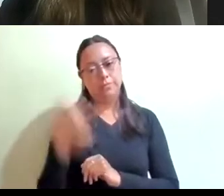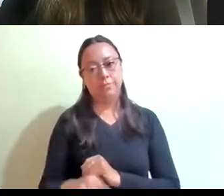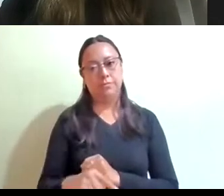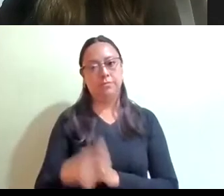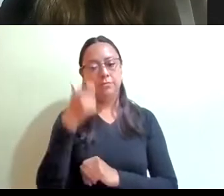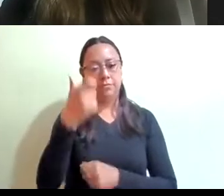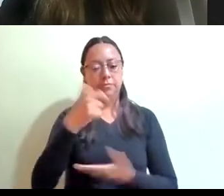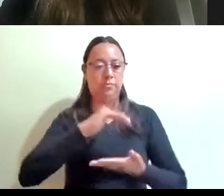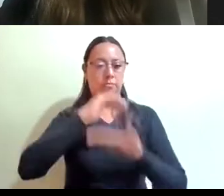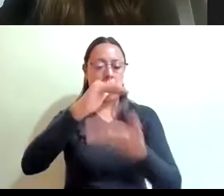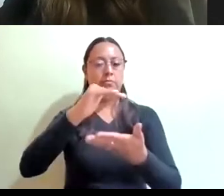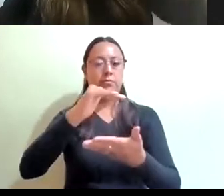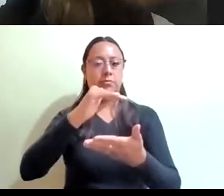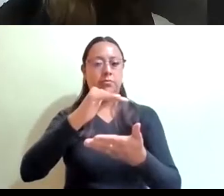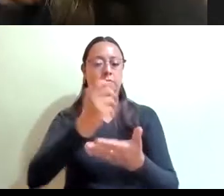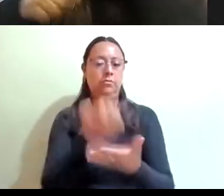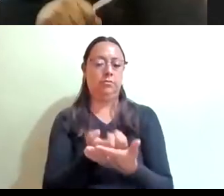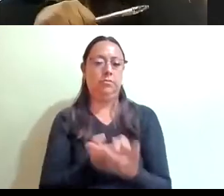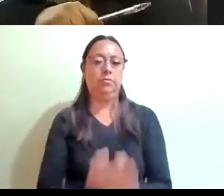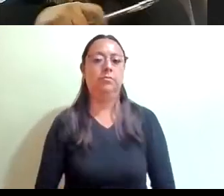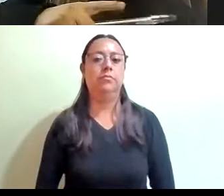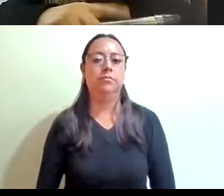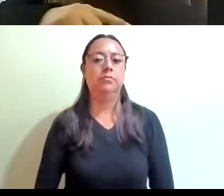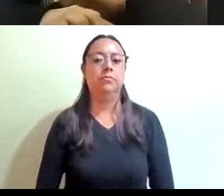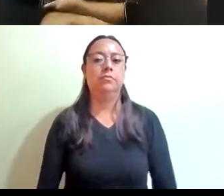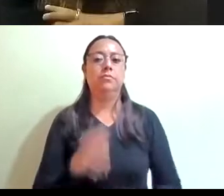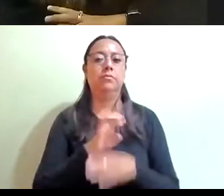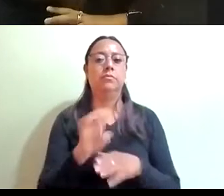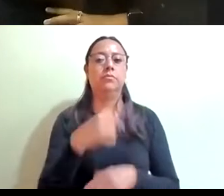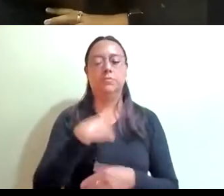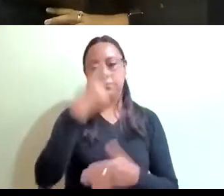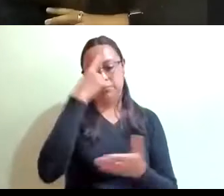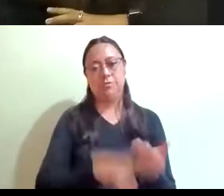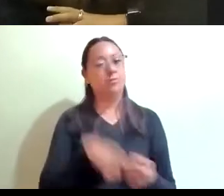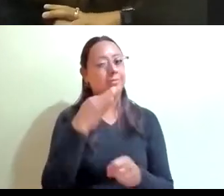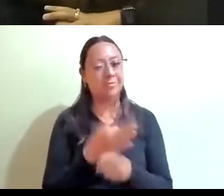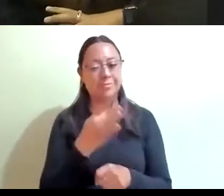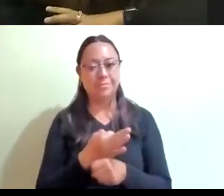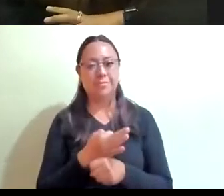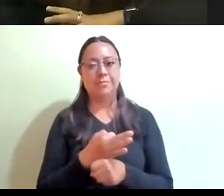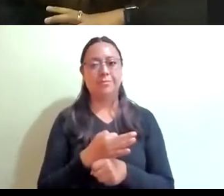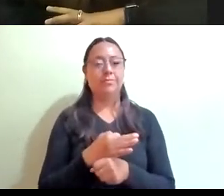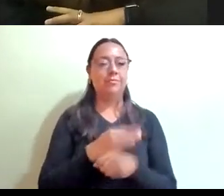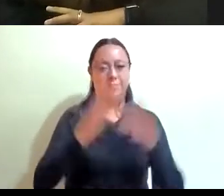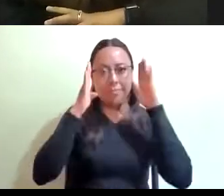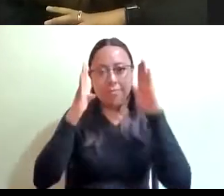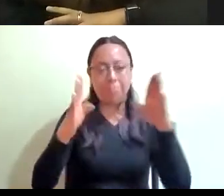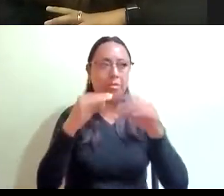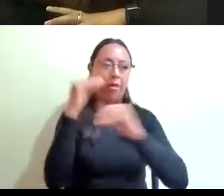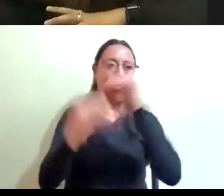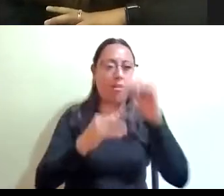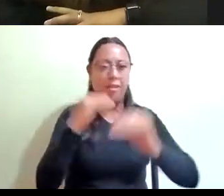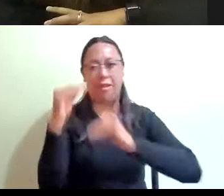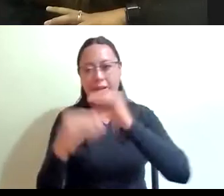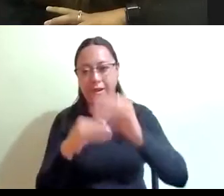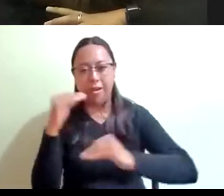fiscal. Entonces, creo que más que enfrascarnos en una discusión